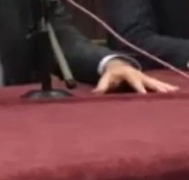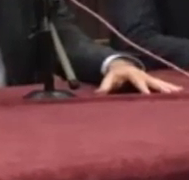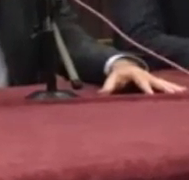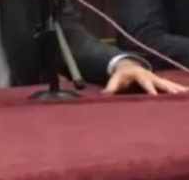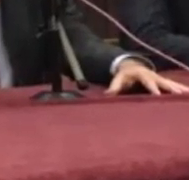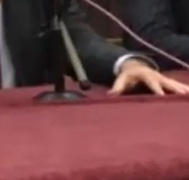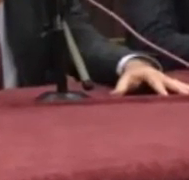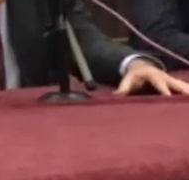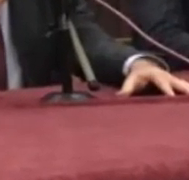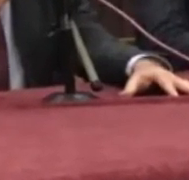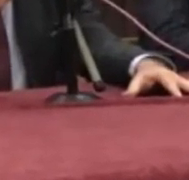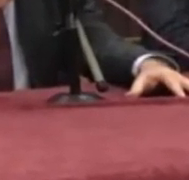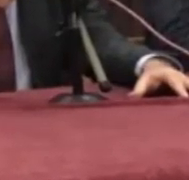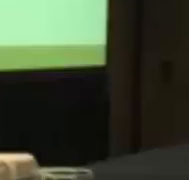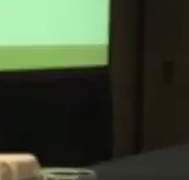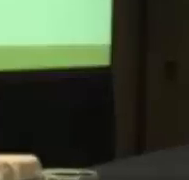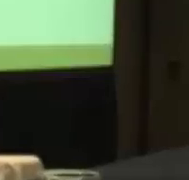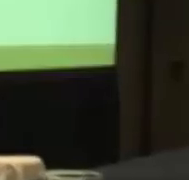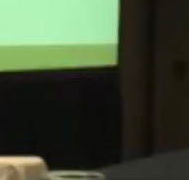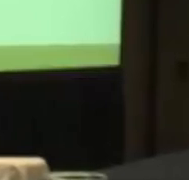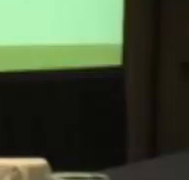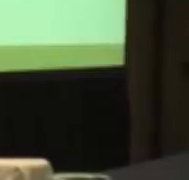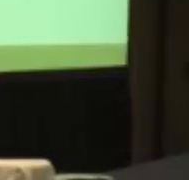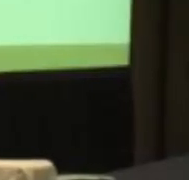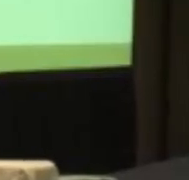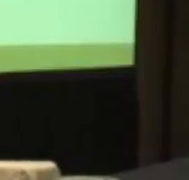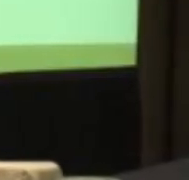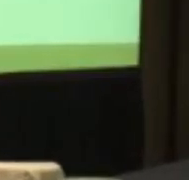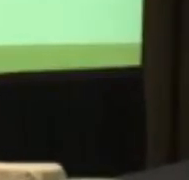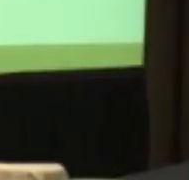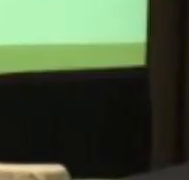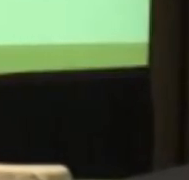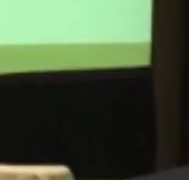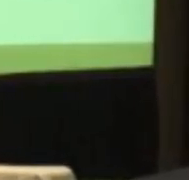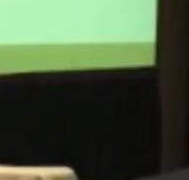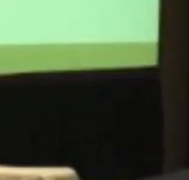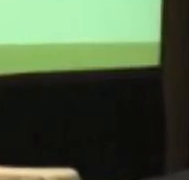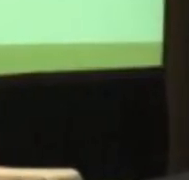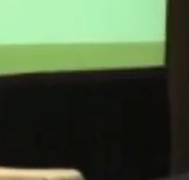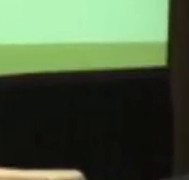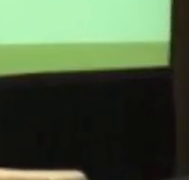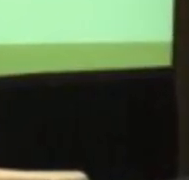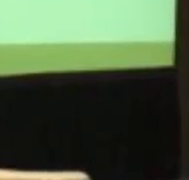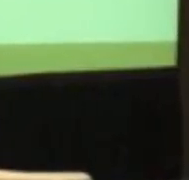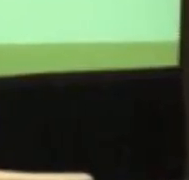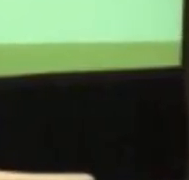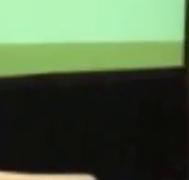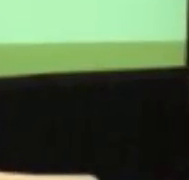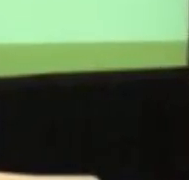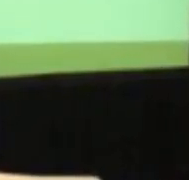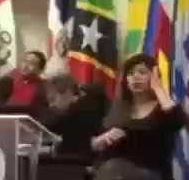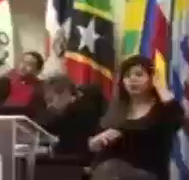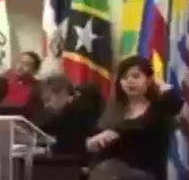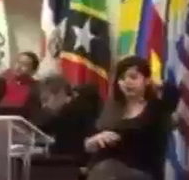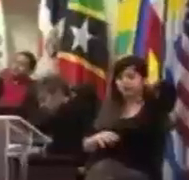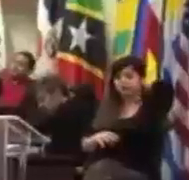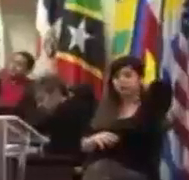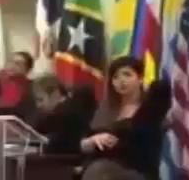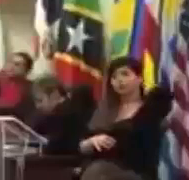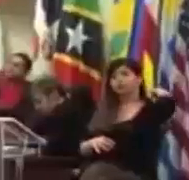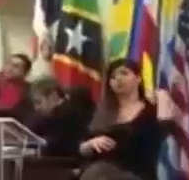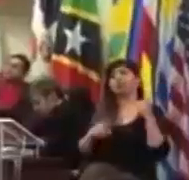del mundo en donde méxico enfrenta desafíos inconmensurables aseveró el presidente de la corte interamericana de derechos humanos